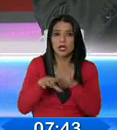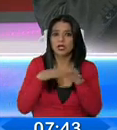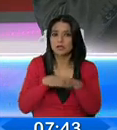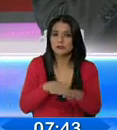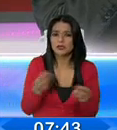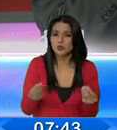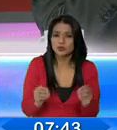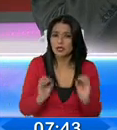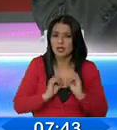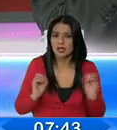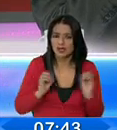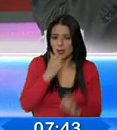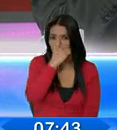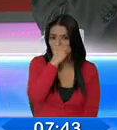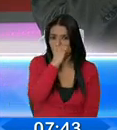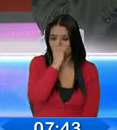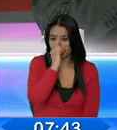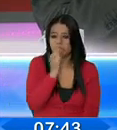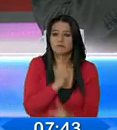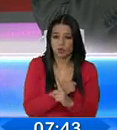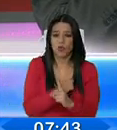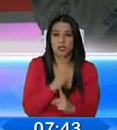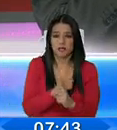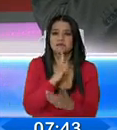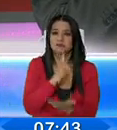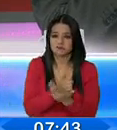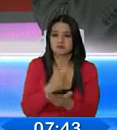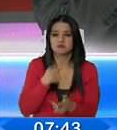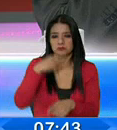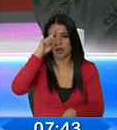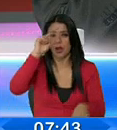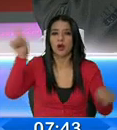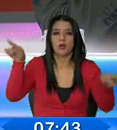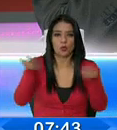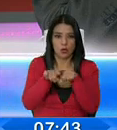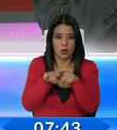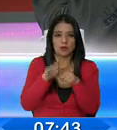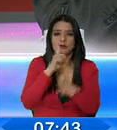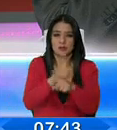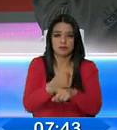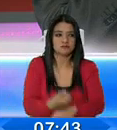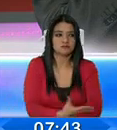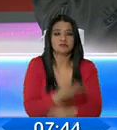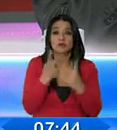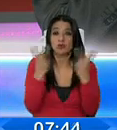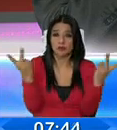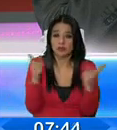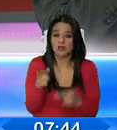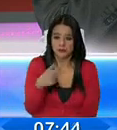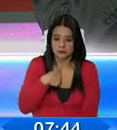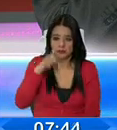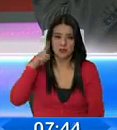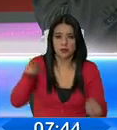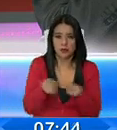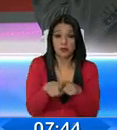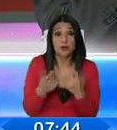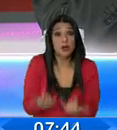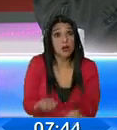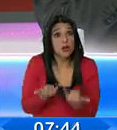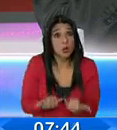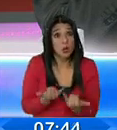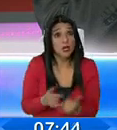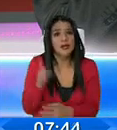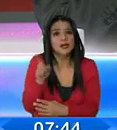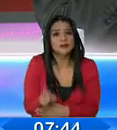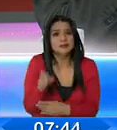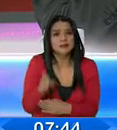esto, más un hecho que creo que es de sensibilidad pública, en un momento en donde se requiere